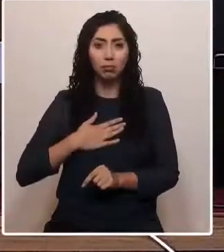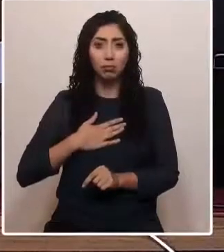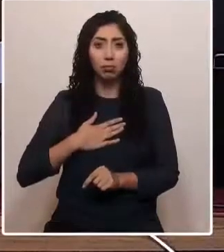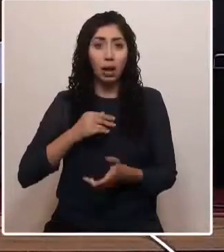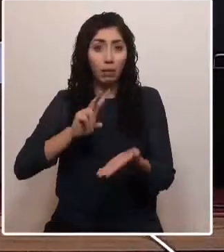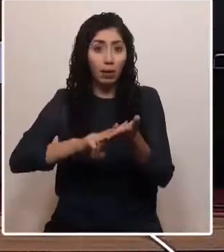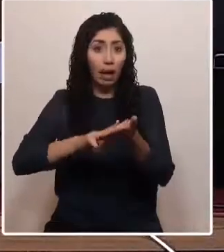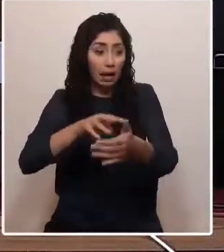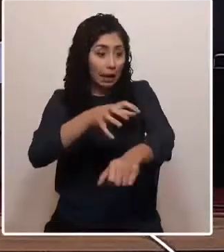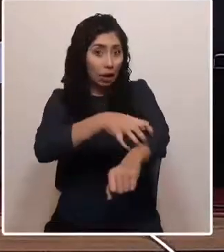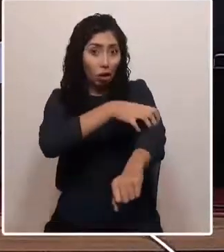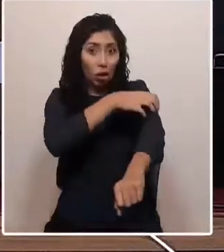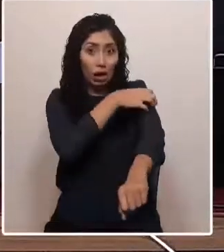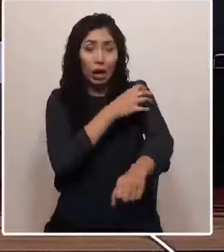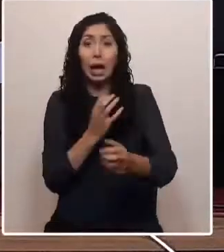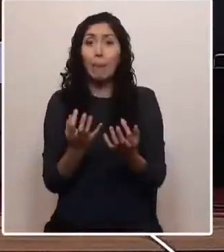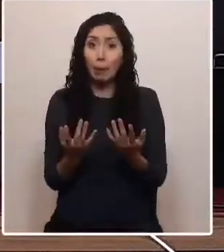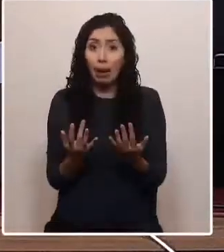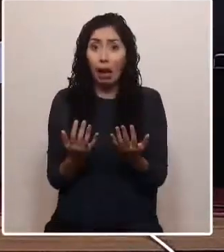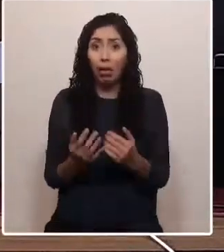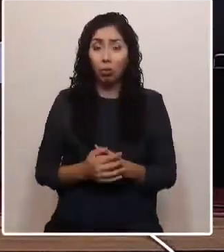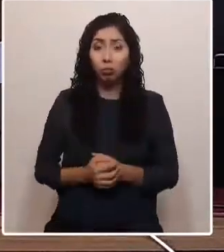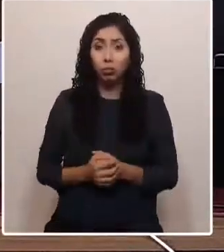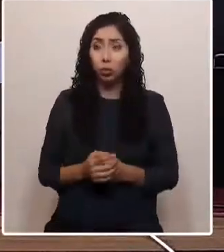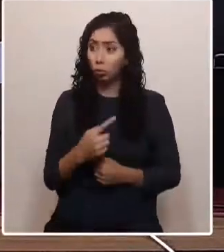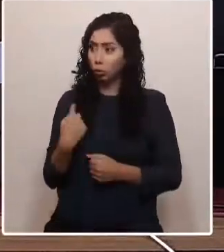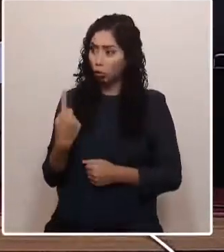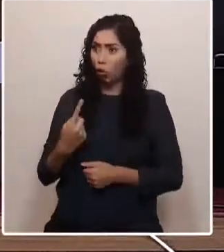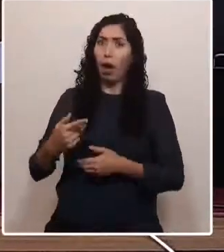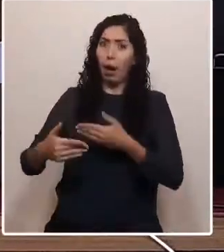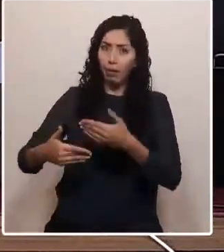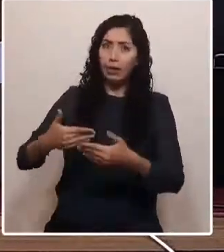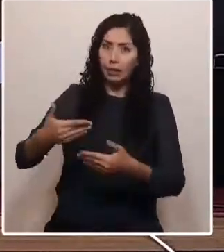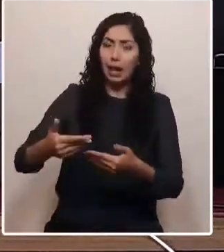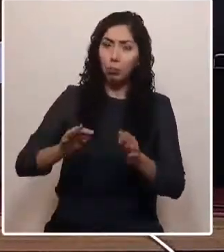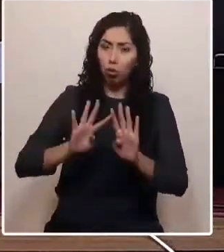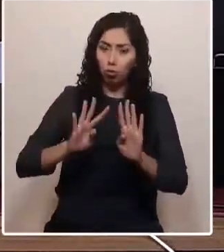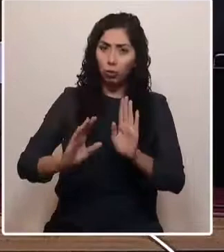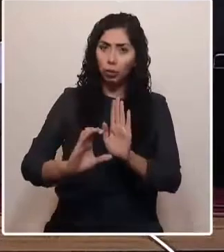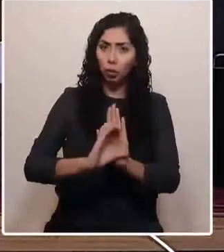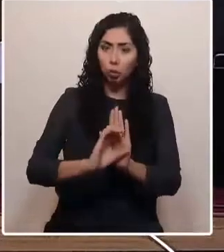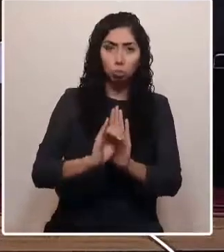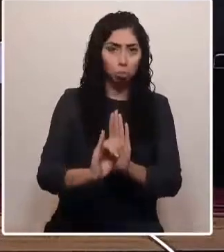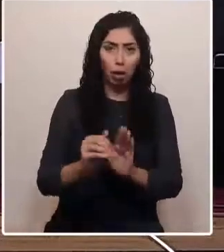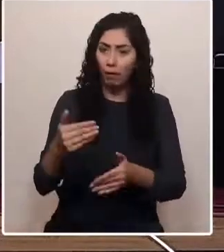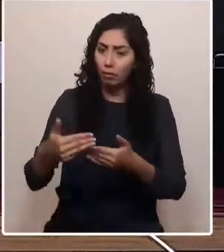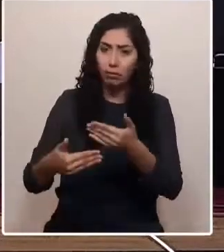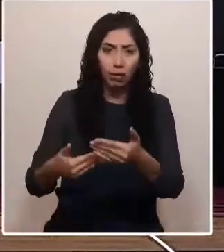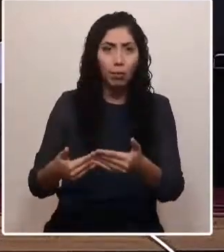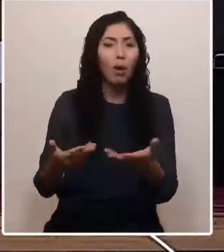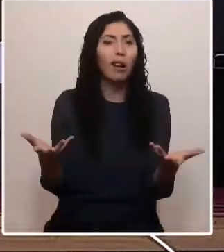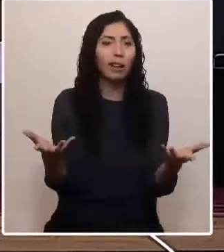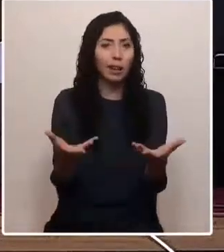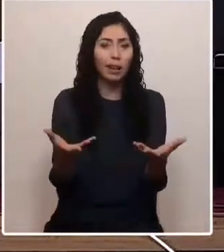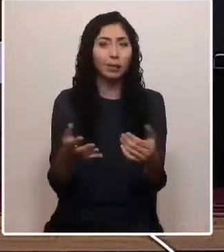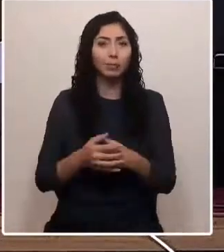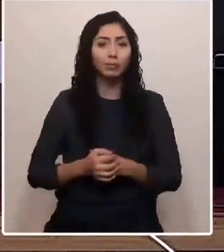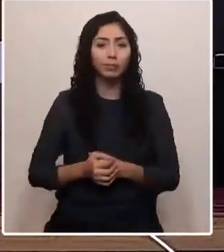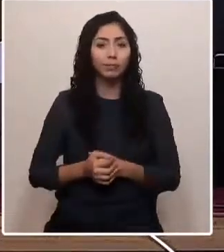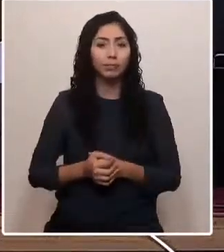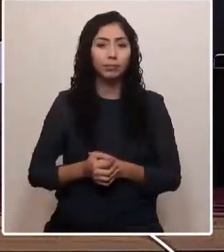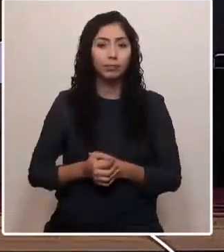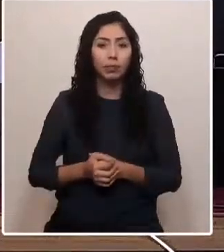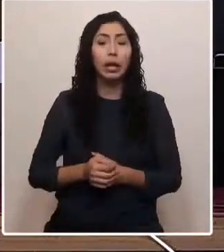y es momento de que dejen de hacerlo. Hemos avanzado en esta convención en ese contexto. hacia la consolidación, ¿cierto?, del